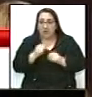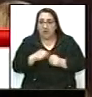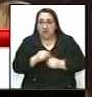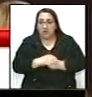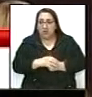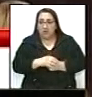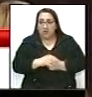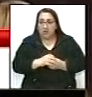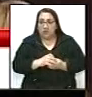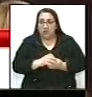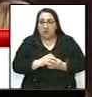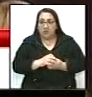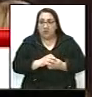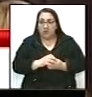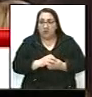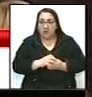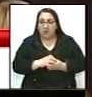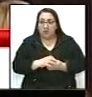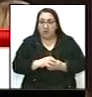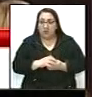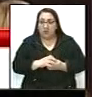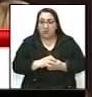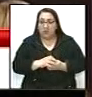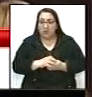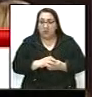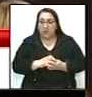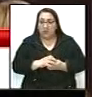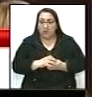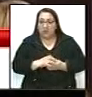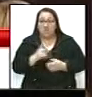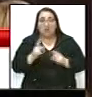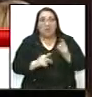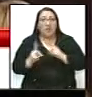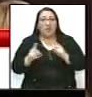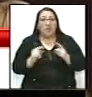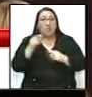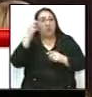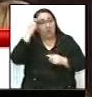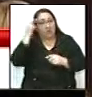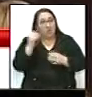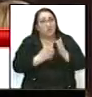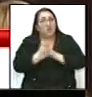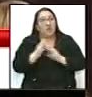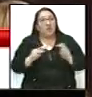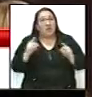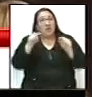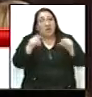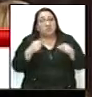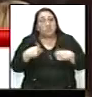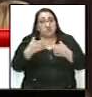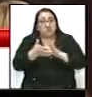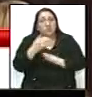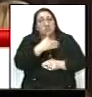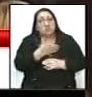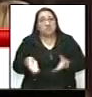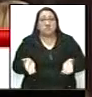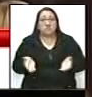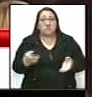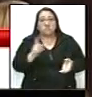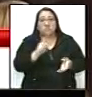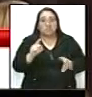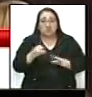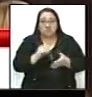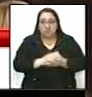ser aquellos cabezas, aquellos dirigentes políticos nacionales, los que salen en los medios, todos, esos son los que van a ser favorecidos, y no